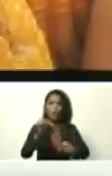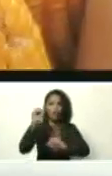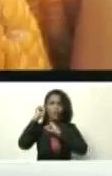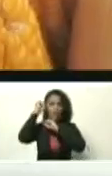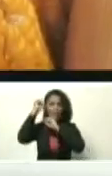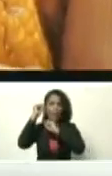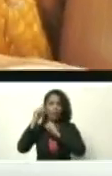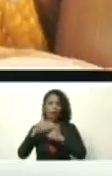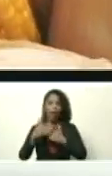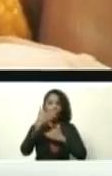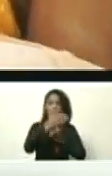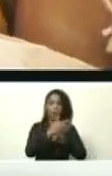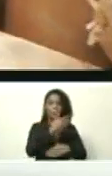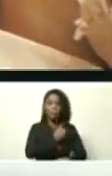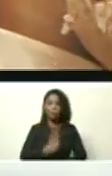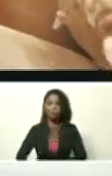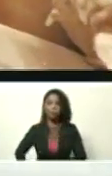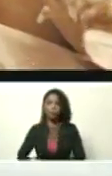vencer. Adelante, presidente.